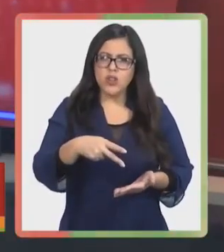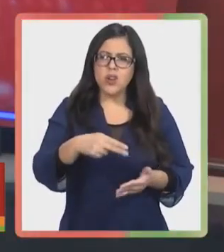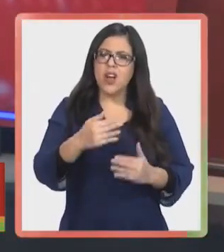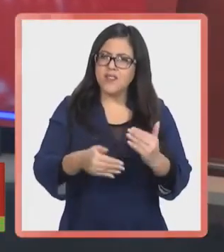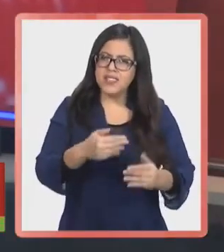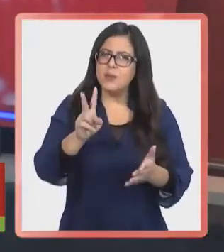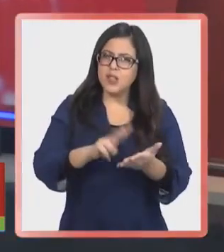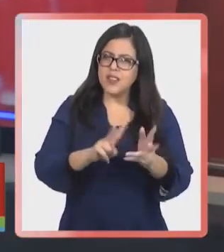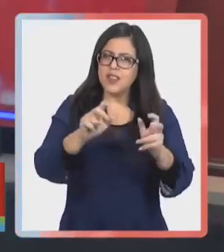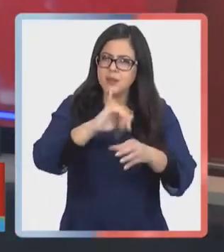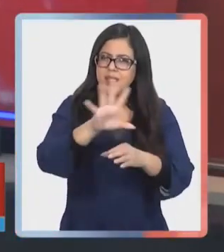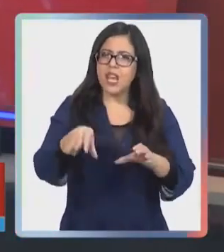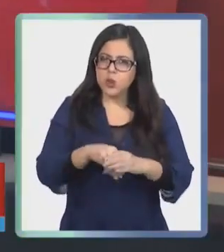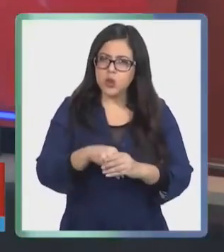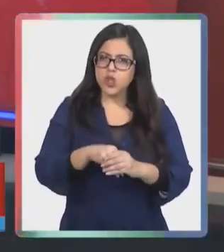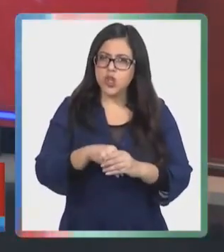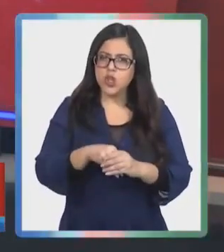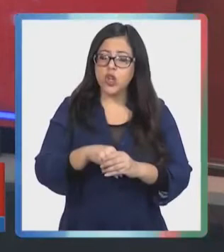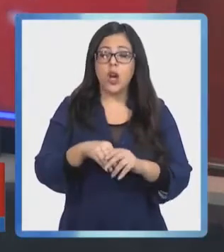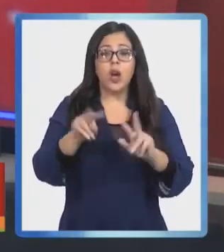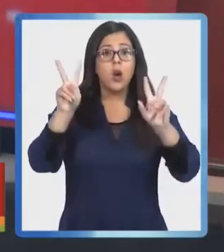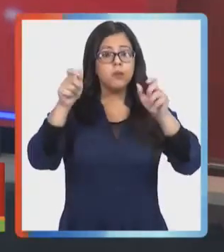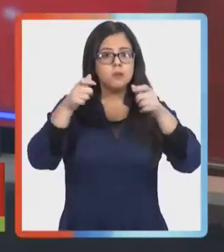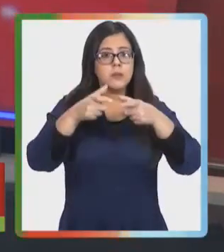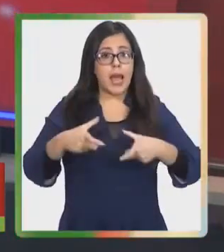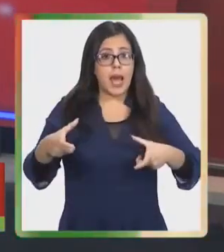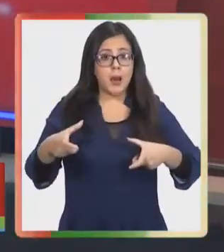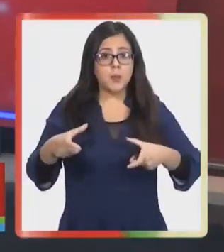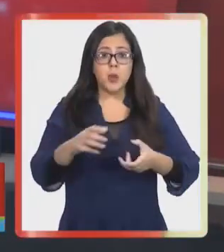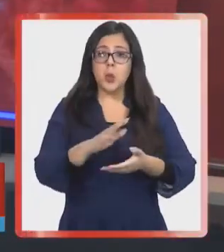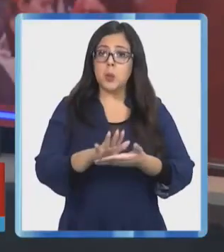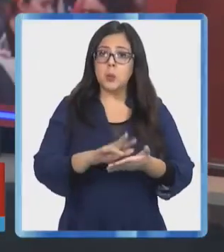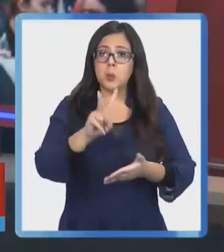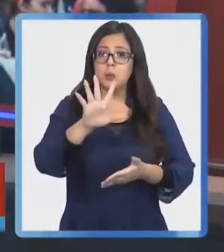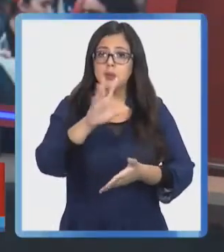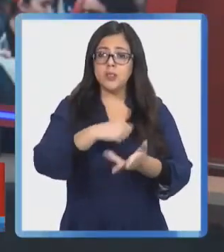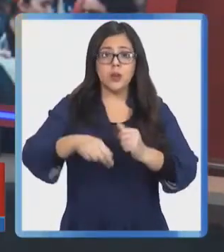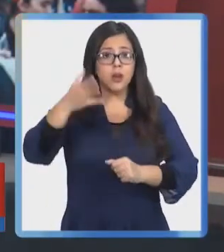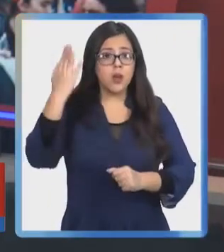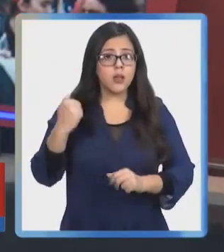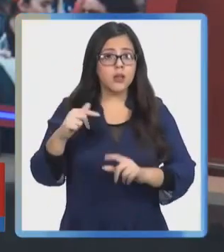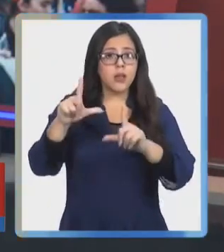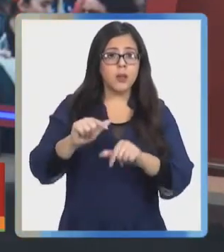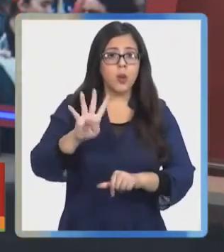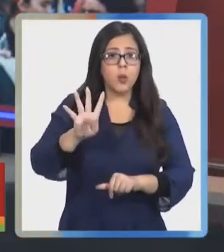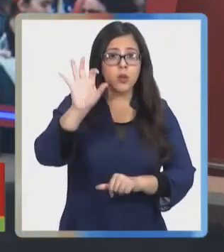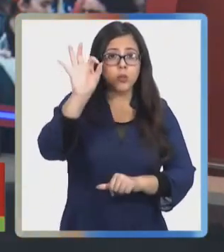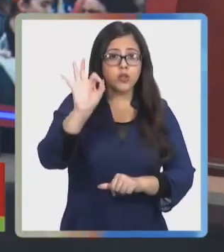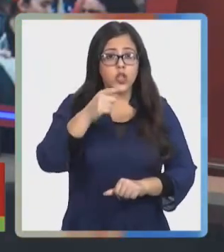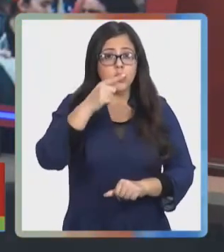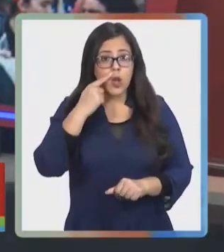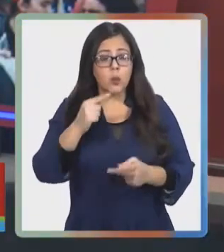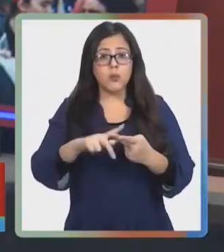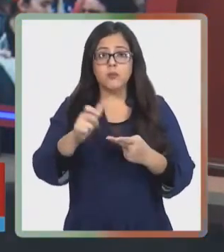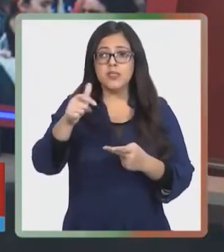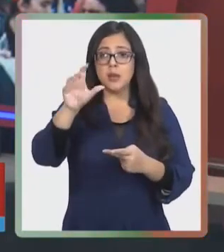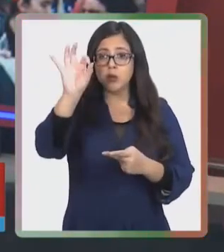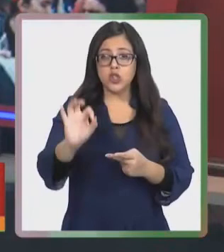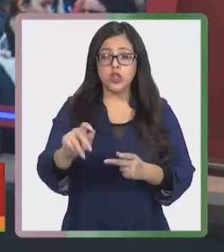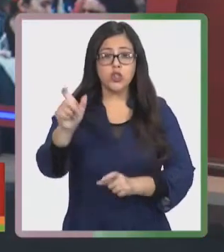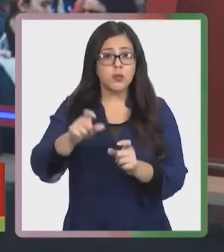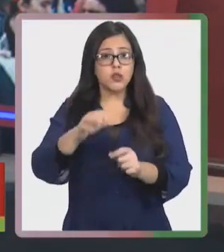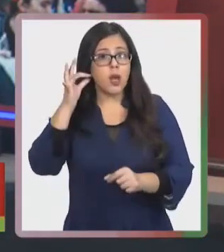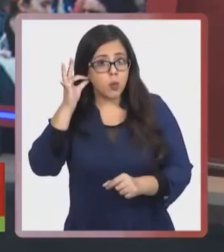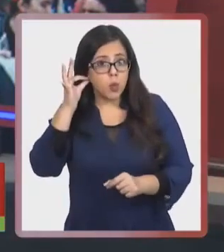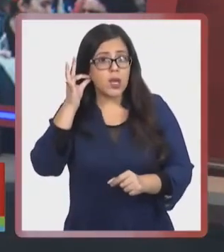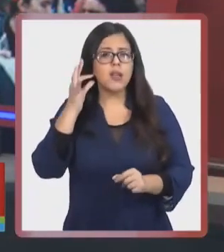país? ¿Avanzamos realmente hacia la inclusión en un sentido amplio? Por ejemplo, hace 25 años menos del 4% de los hombres y